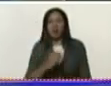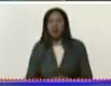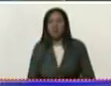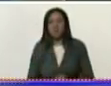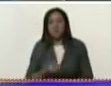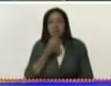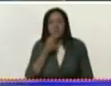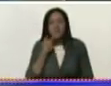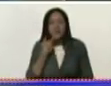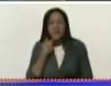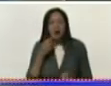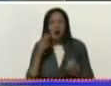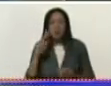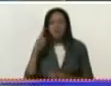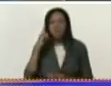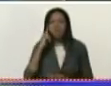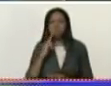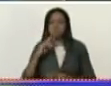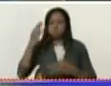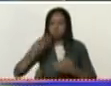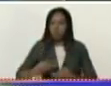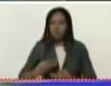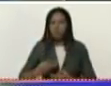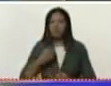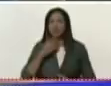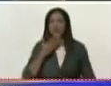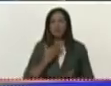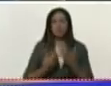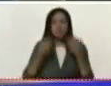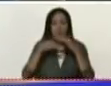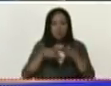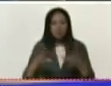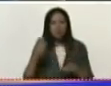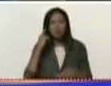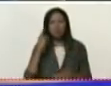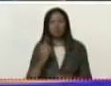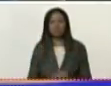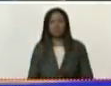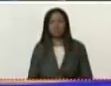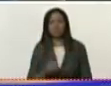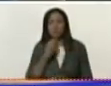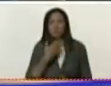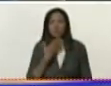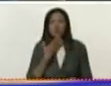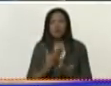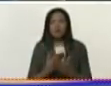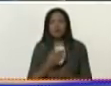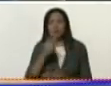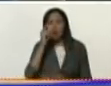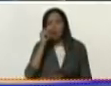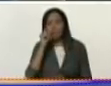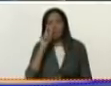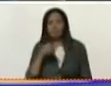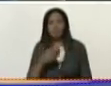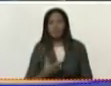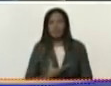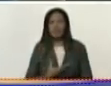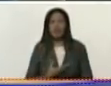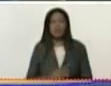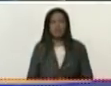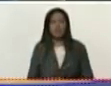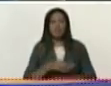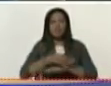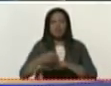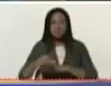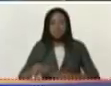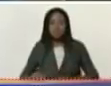bella, bolivariana. Gracias por tus bendiciones, mujer. Bueno, y gracias a Salvador Medina, el alcalde del municipio Simón